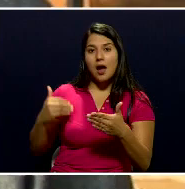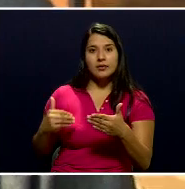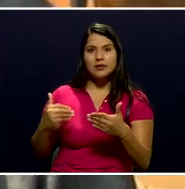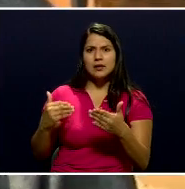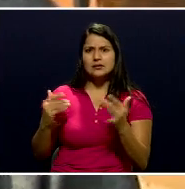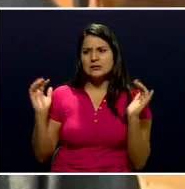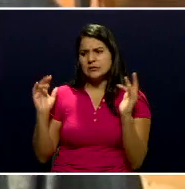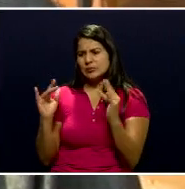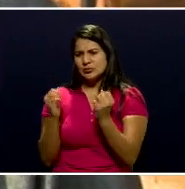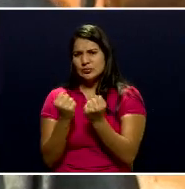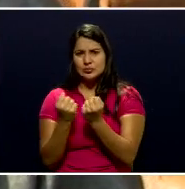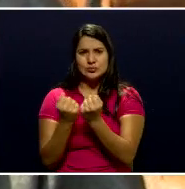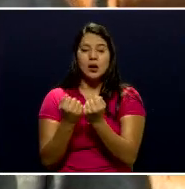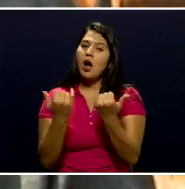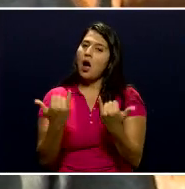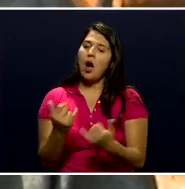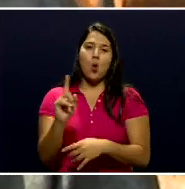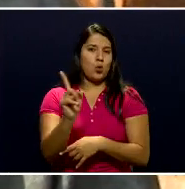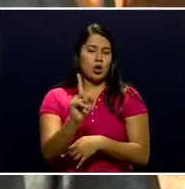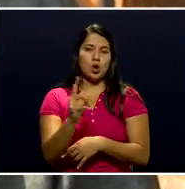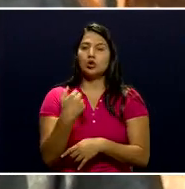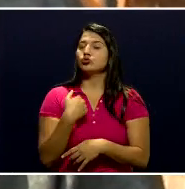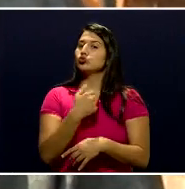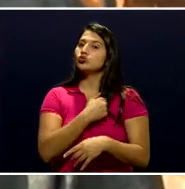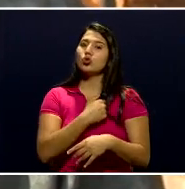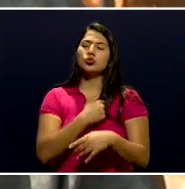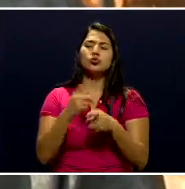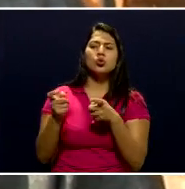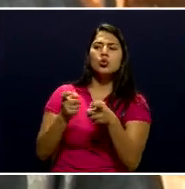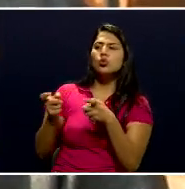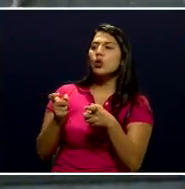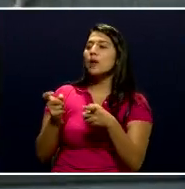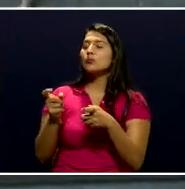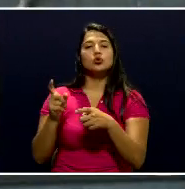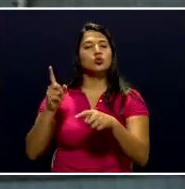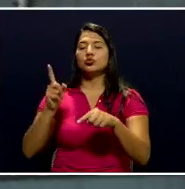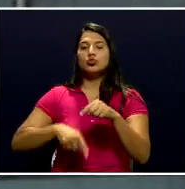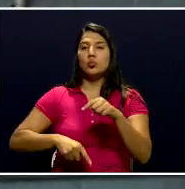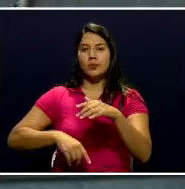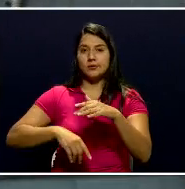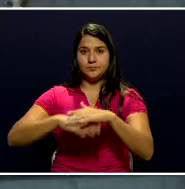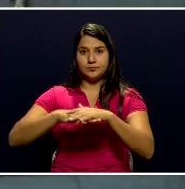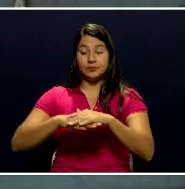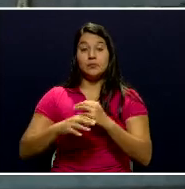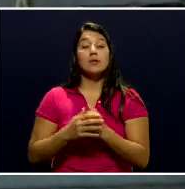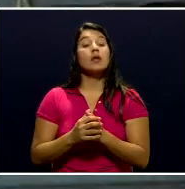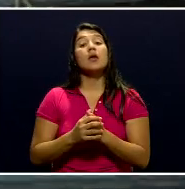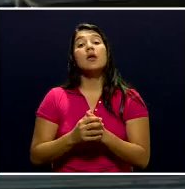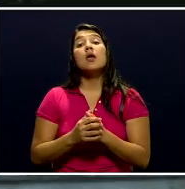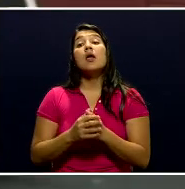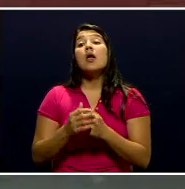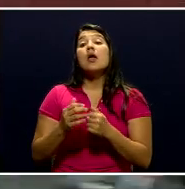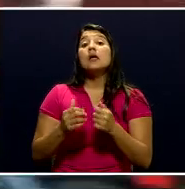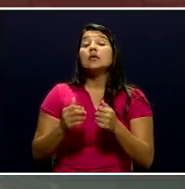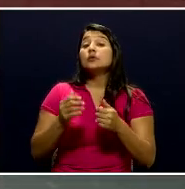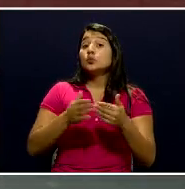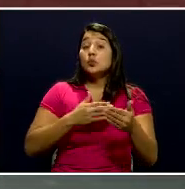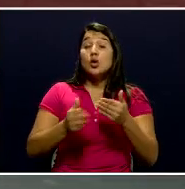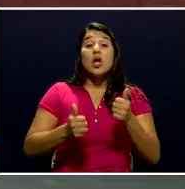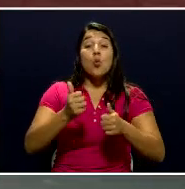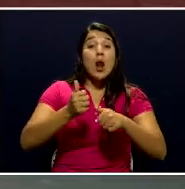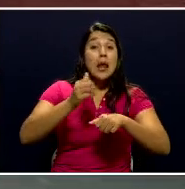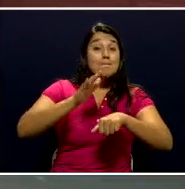se llenaba el lugar, ahora por lo menos llevar el control de que no se llene. Sea cual sea la patente del local, las